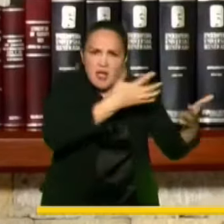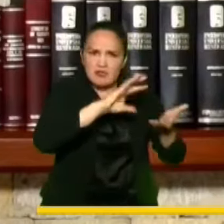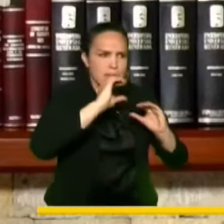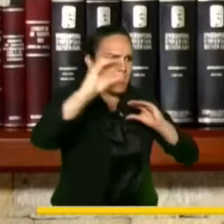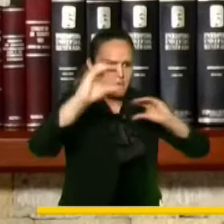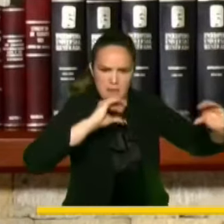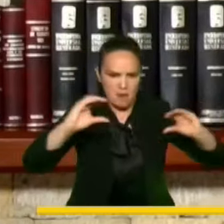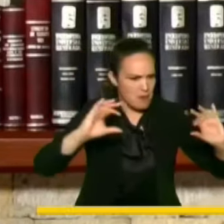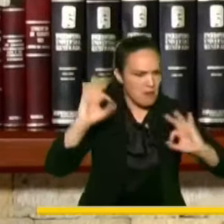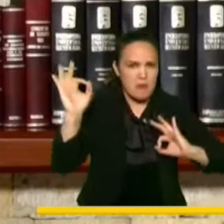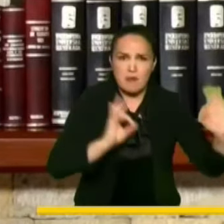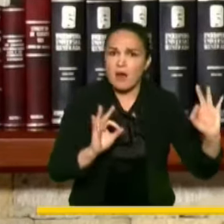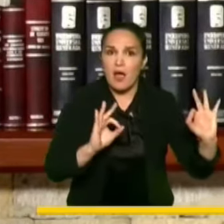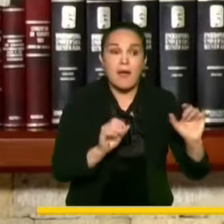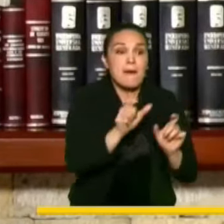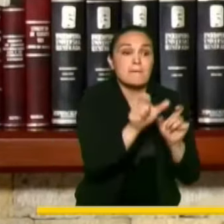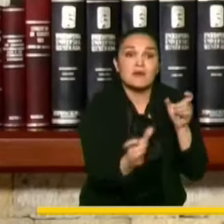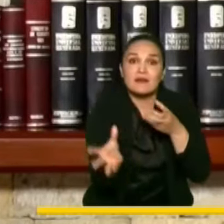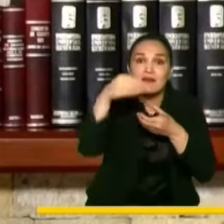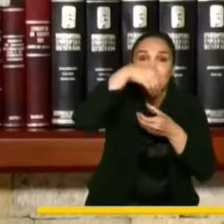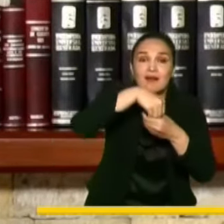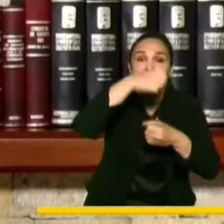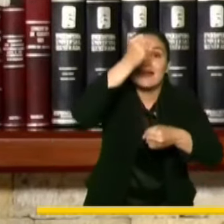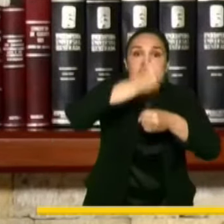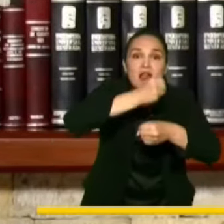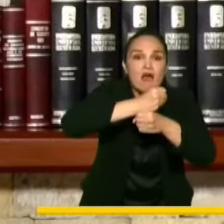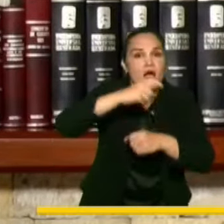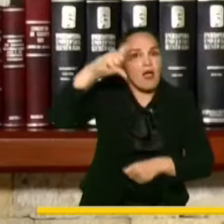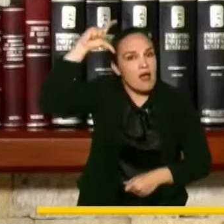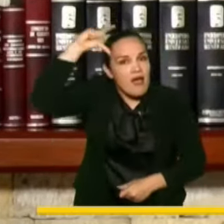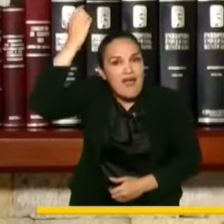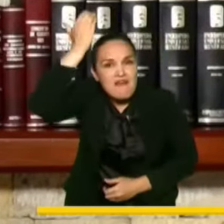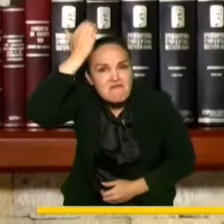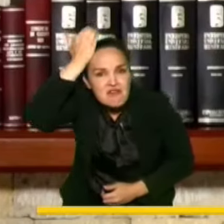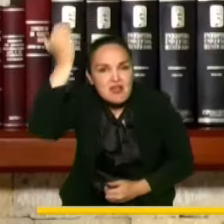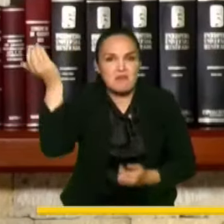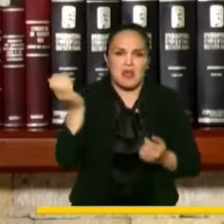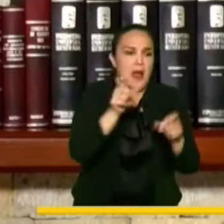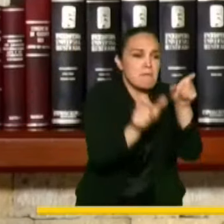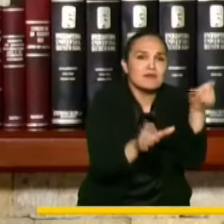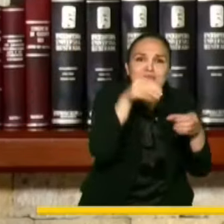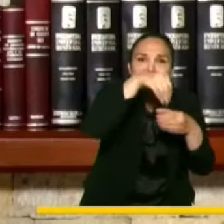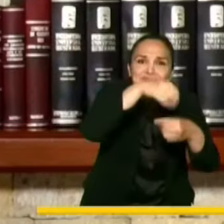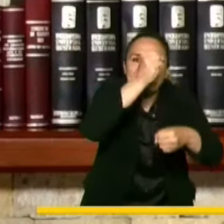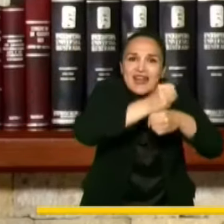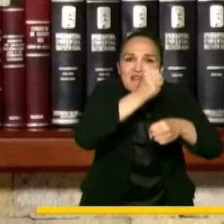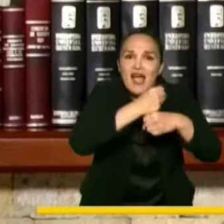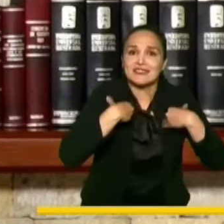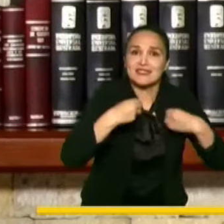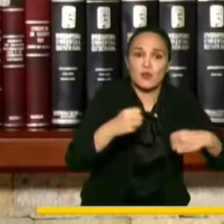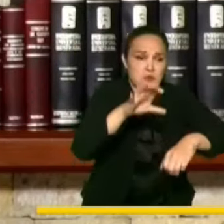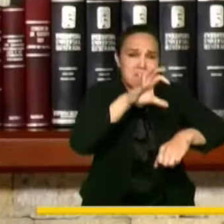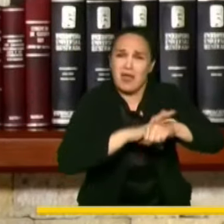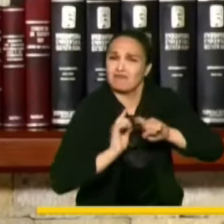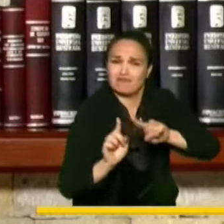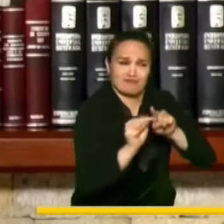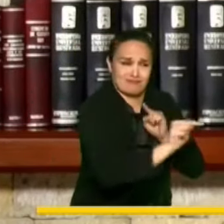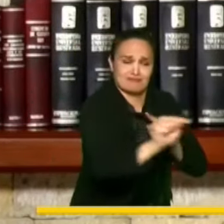las condiciones de estabilidad laboral de enfermeras y de todo el personal de la salud y al mismo